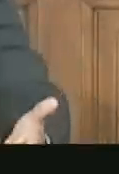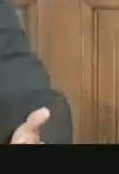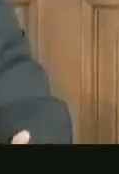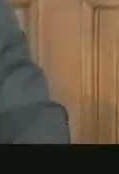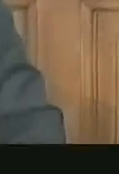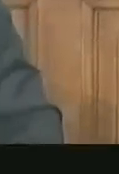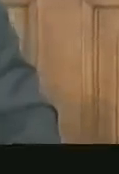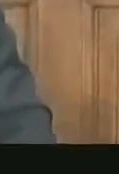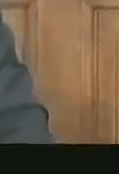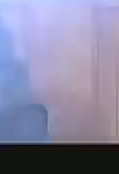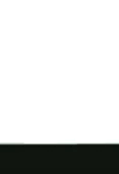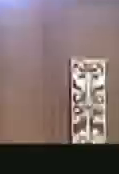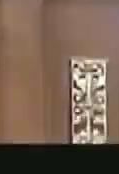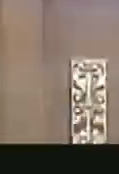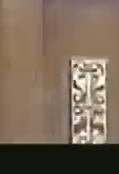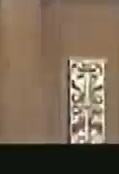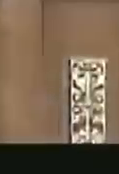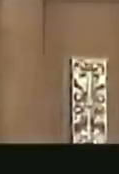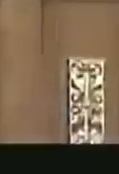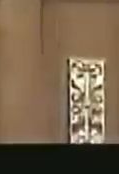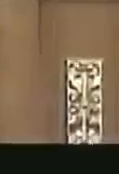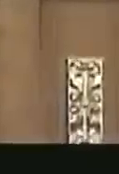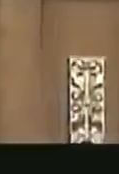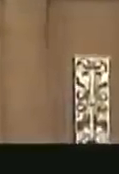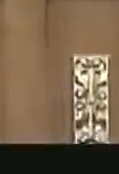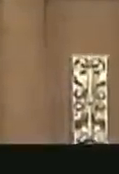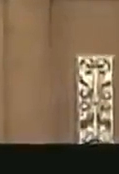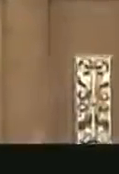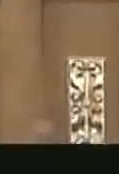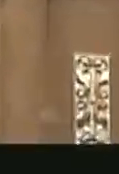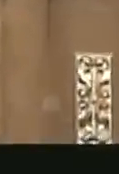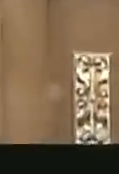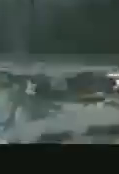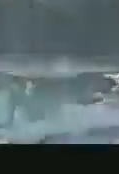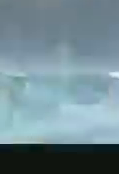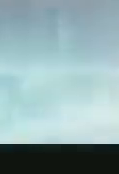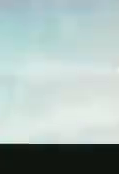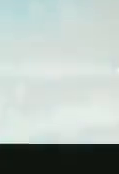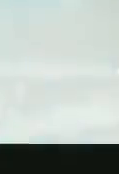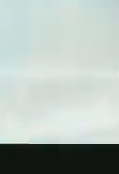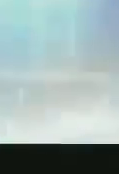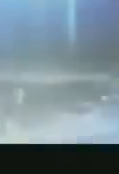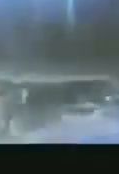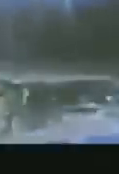entregada a un colectivo. Un abrazo, queridos amigos, queridos compatriotas.